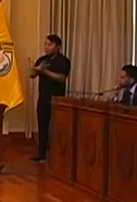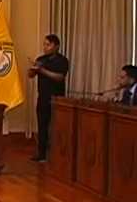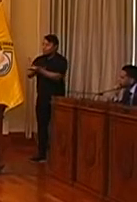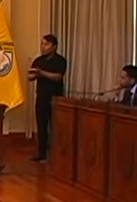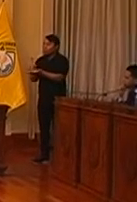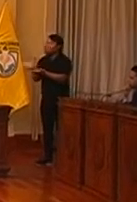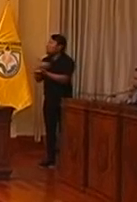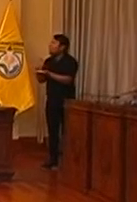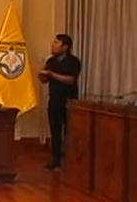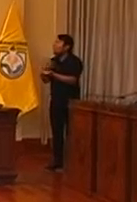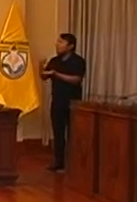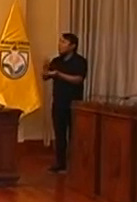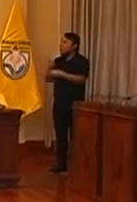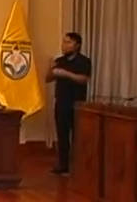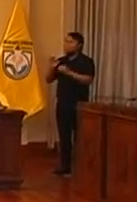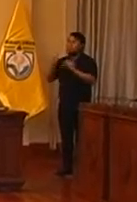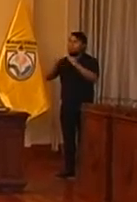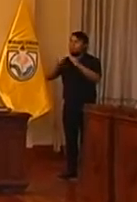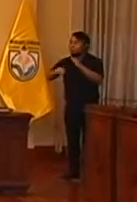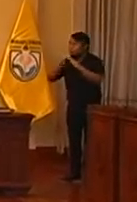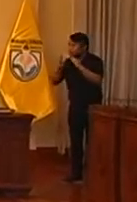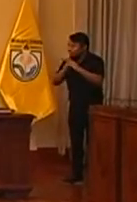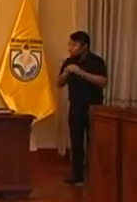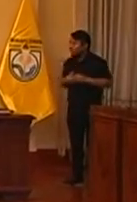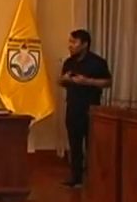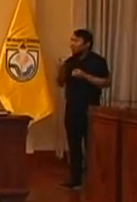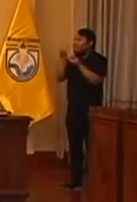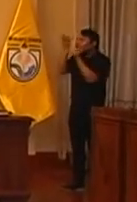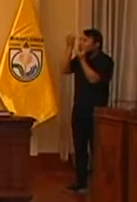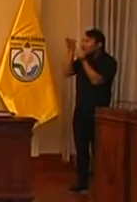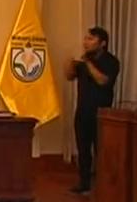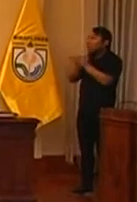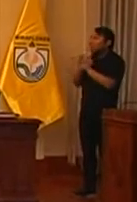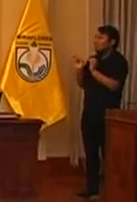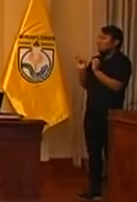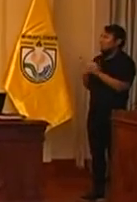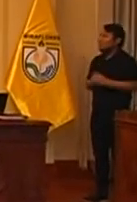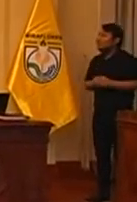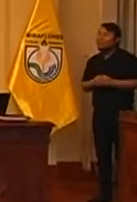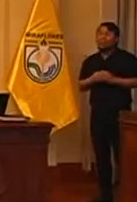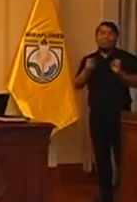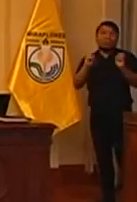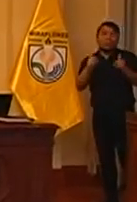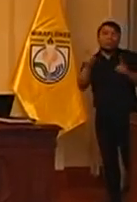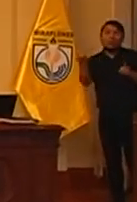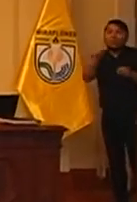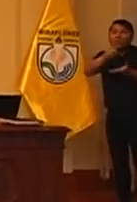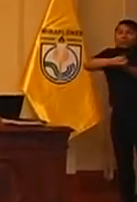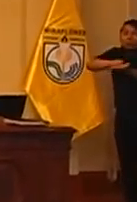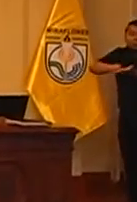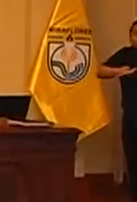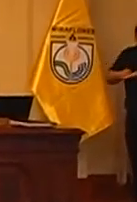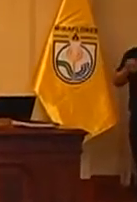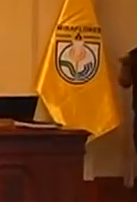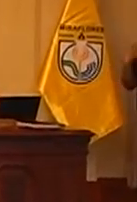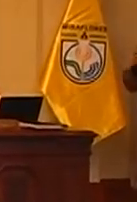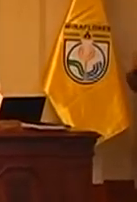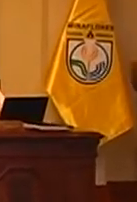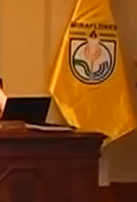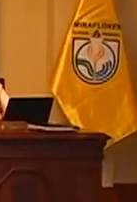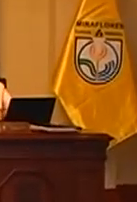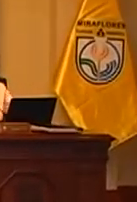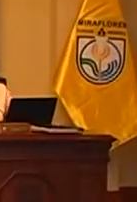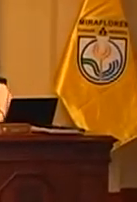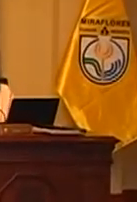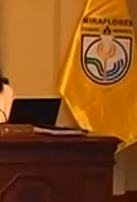dar cuenta al Consejo Municipal. Estación, informes y pedidos. ¿Algún pedido por escrito? No, señor alcalde.